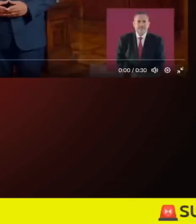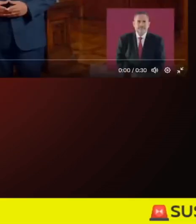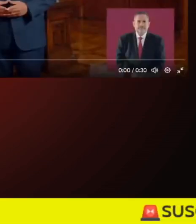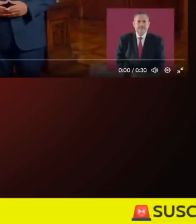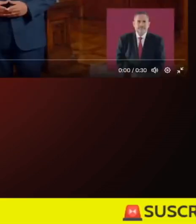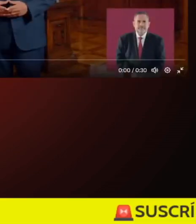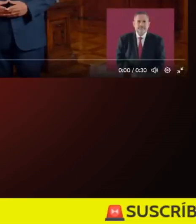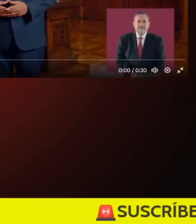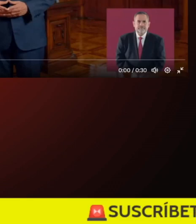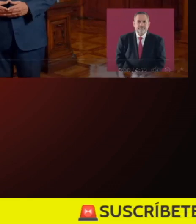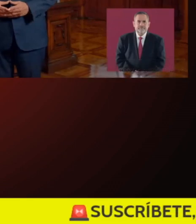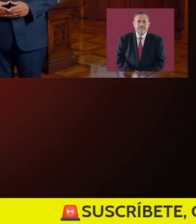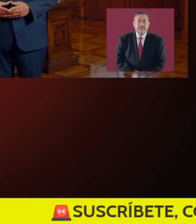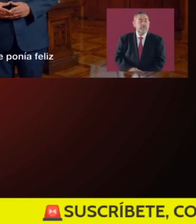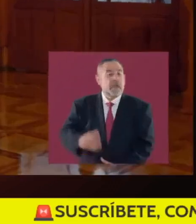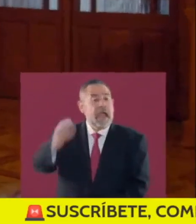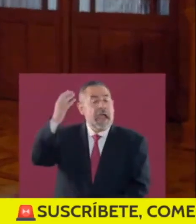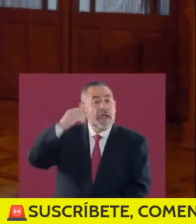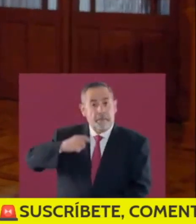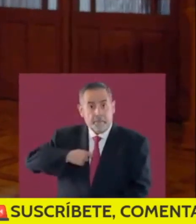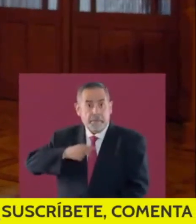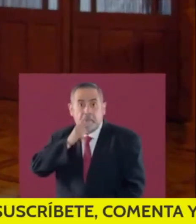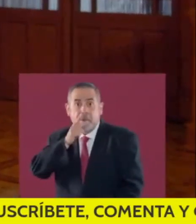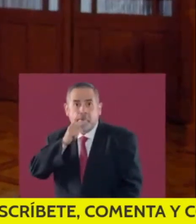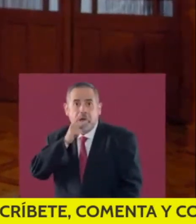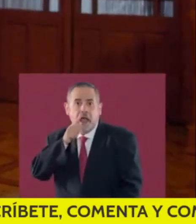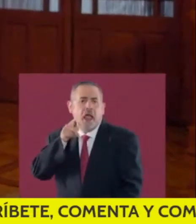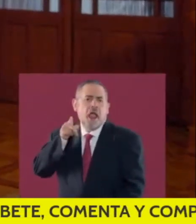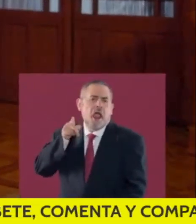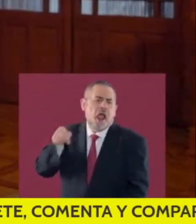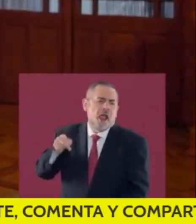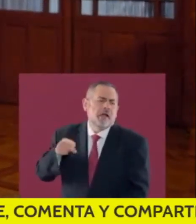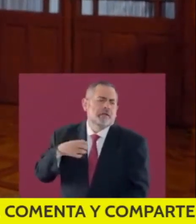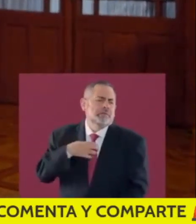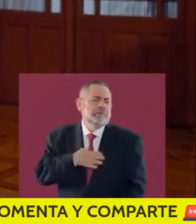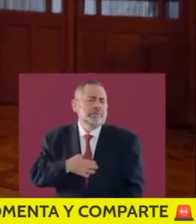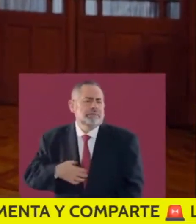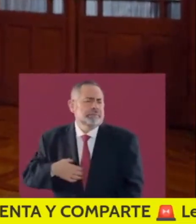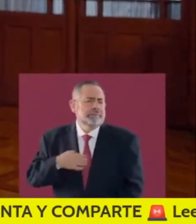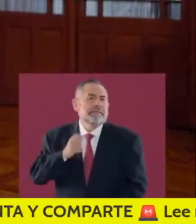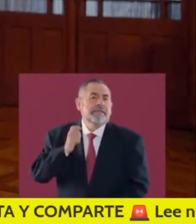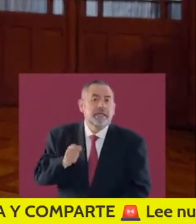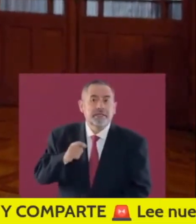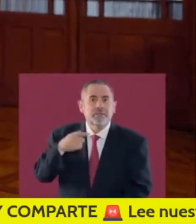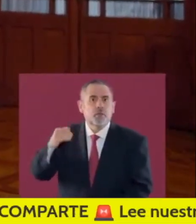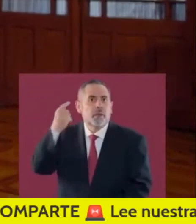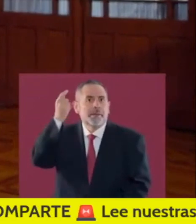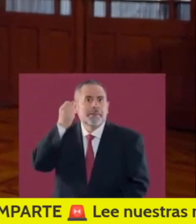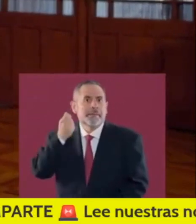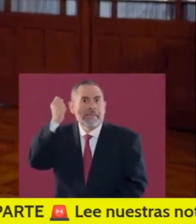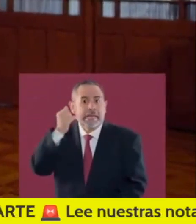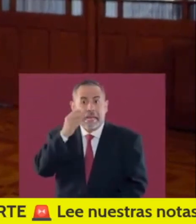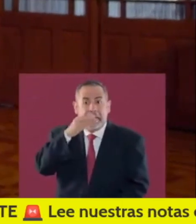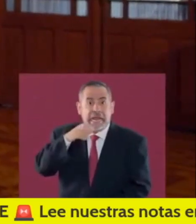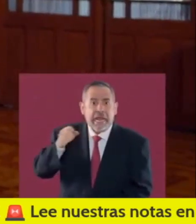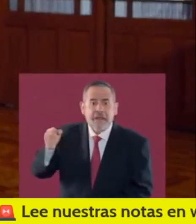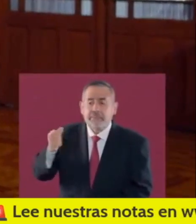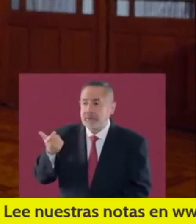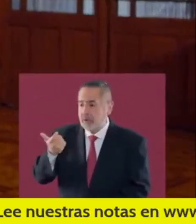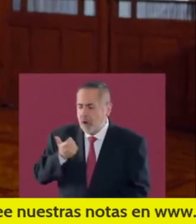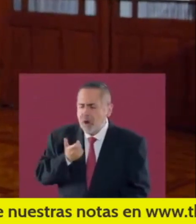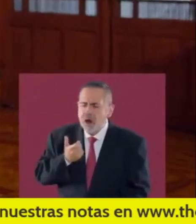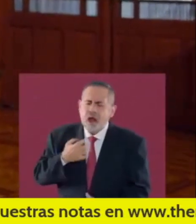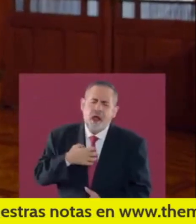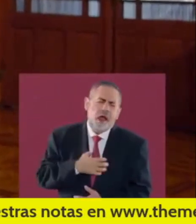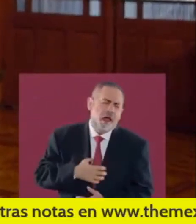Campeche. Mi padre se ponía feliz cuando le llegaba a su pensión del Seguro